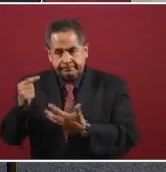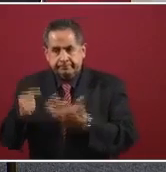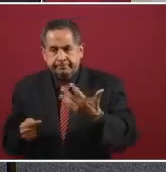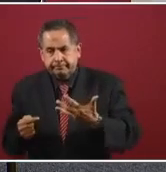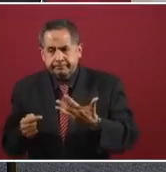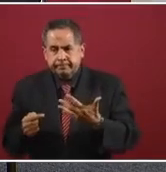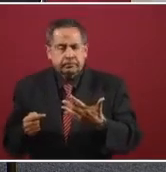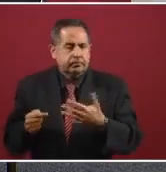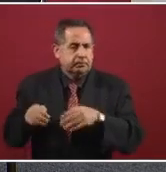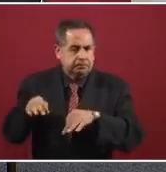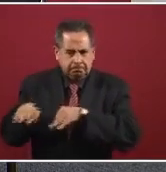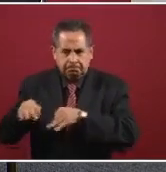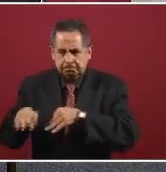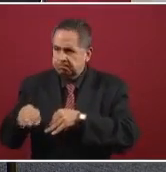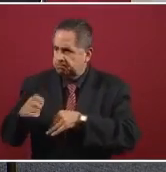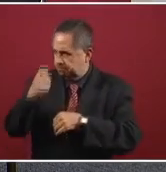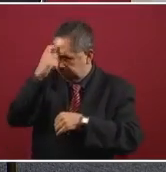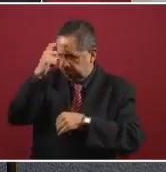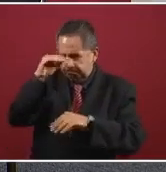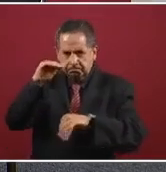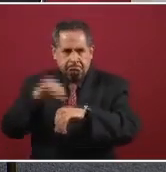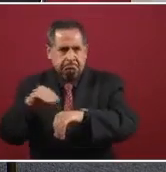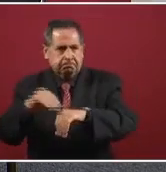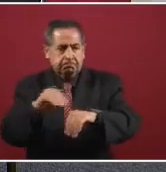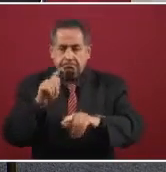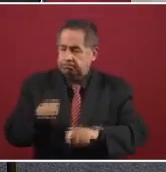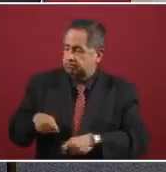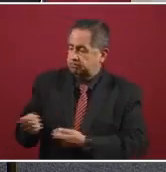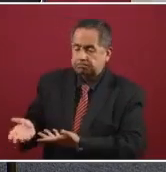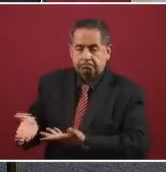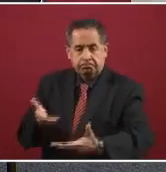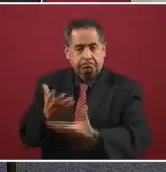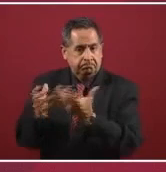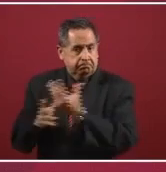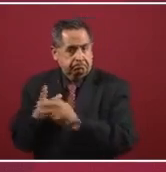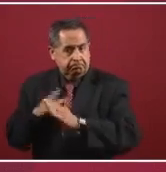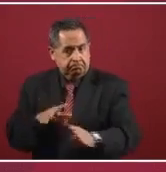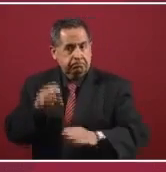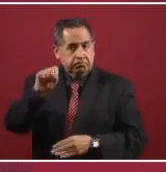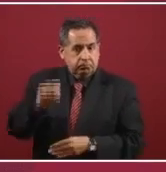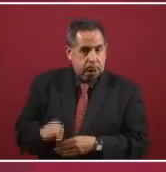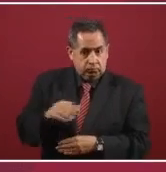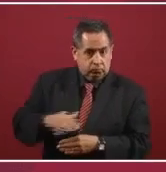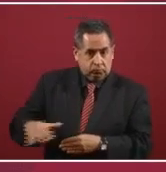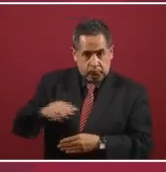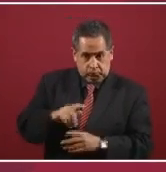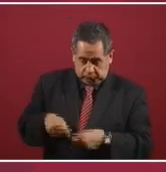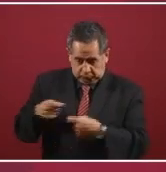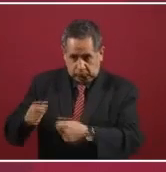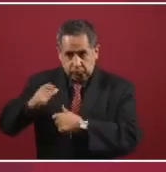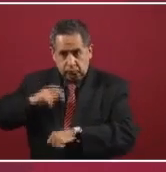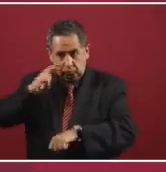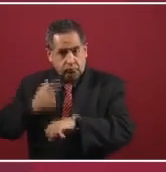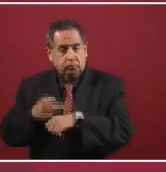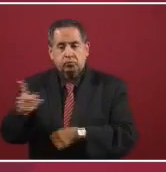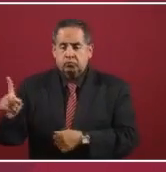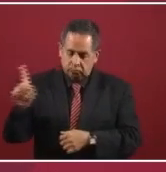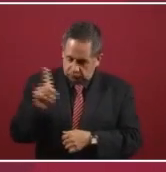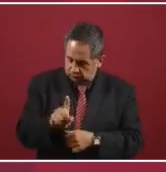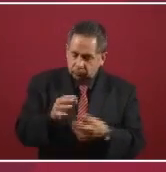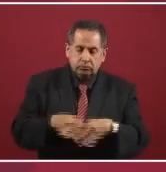de fuentes de trabajo para migrantes en el sur sureste, que es muy